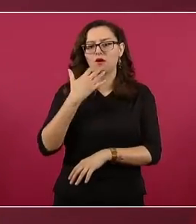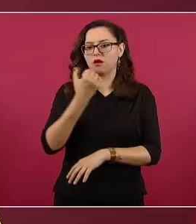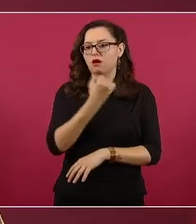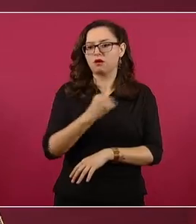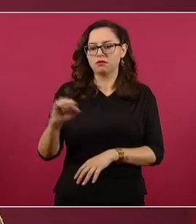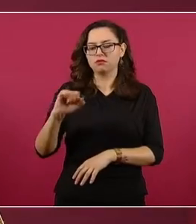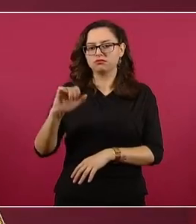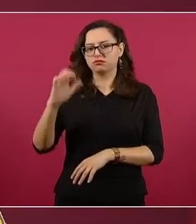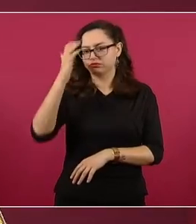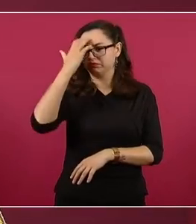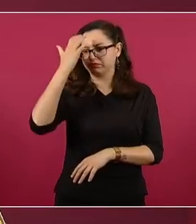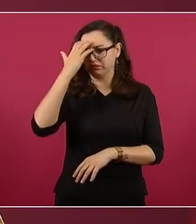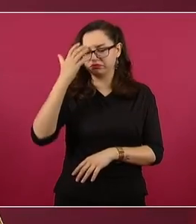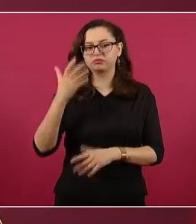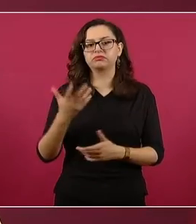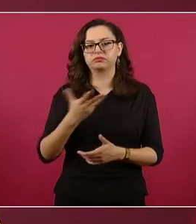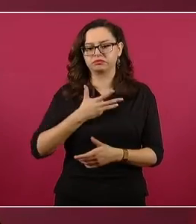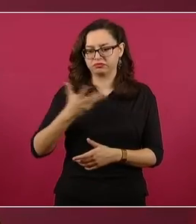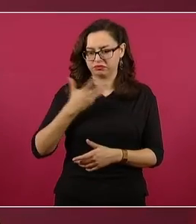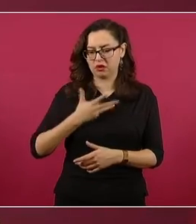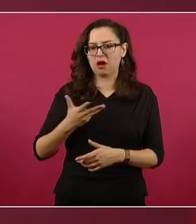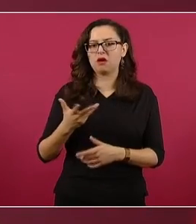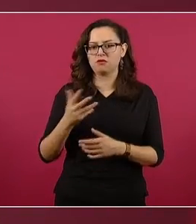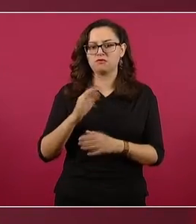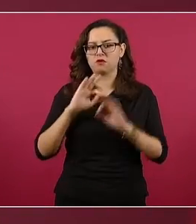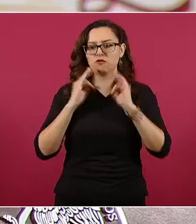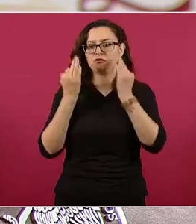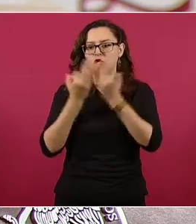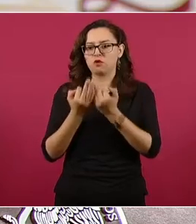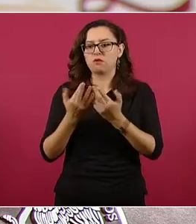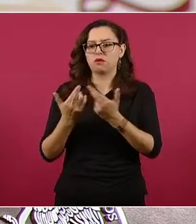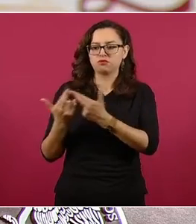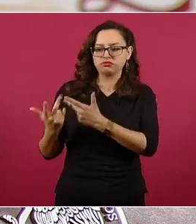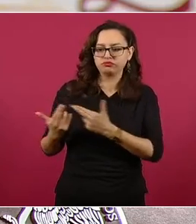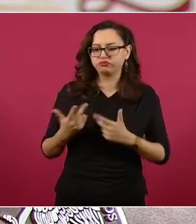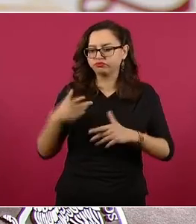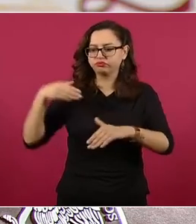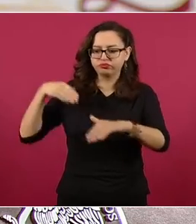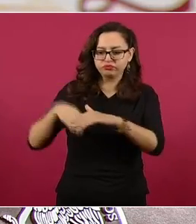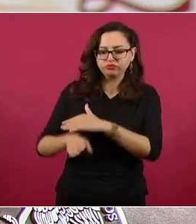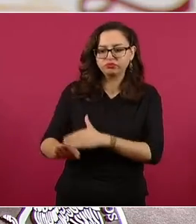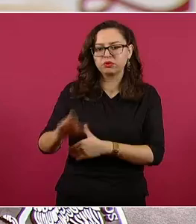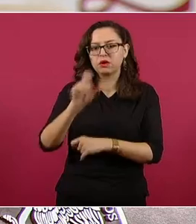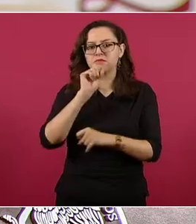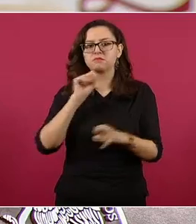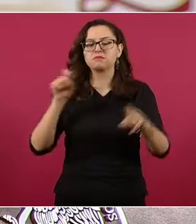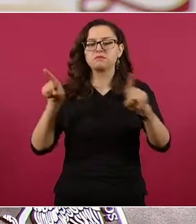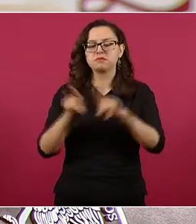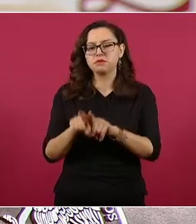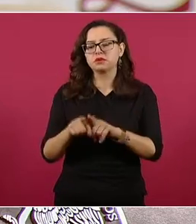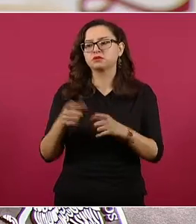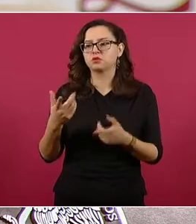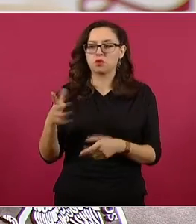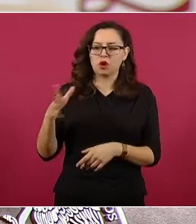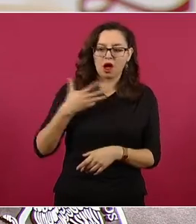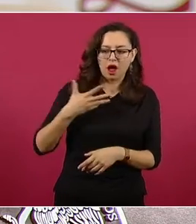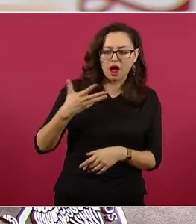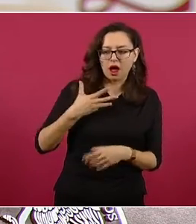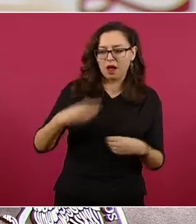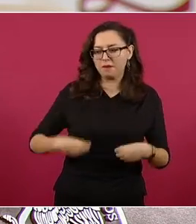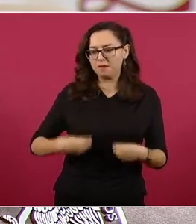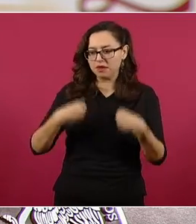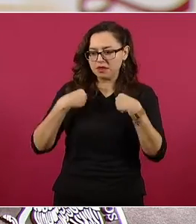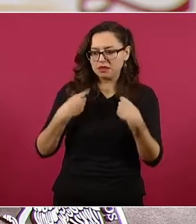especial para romper concreto y metal. También cuenta con detectores de calor a través de paredes y también cuenta con